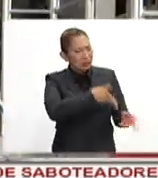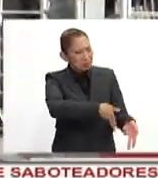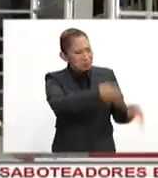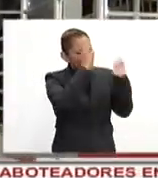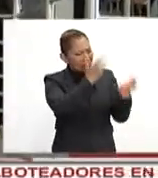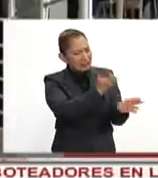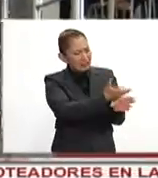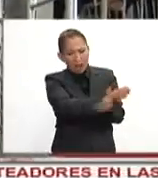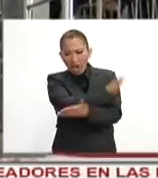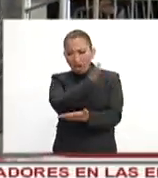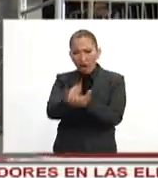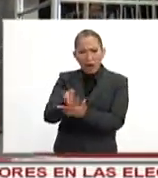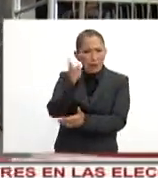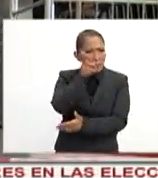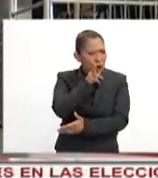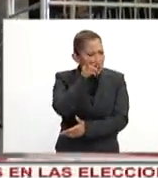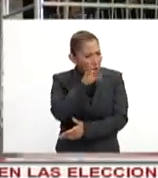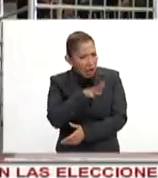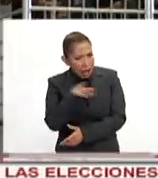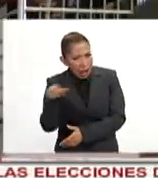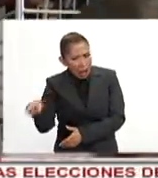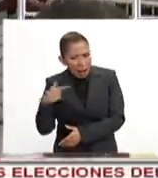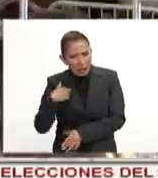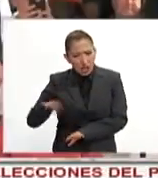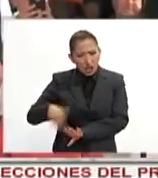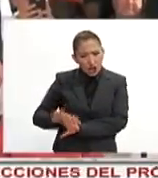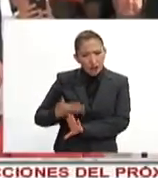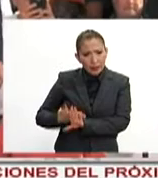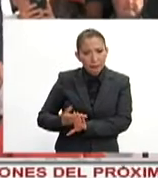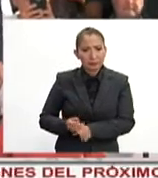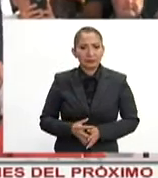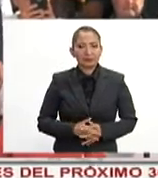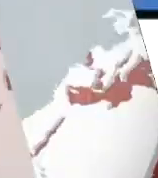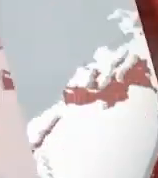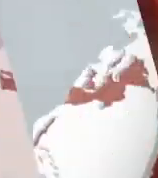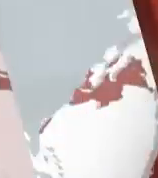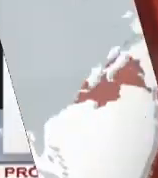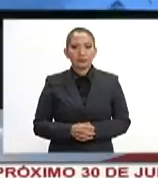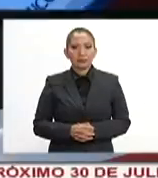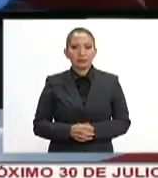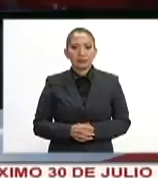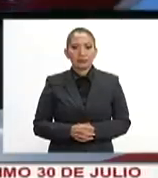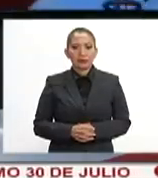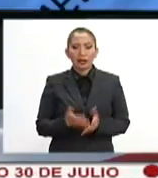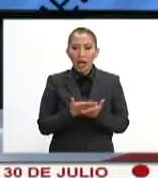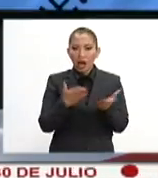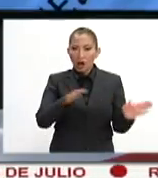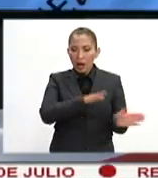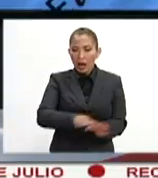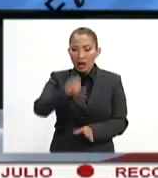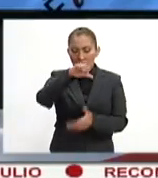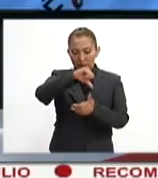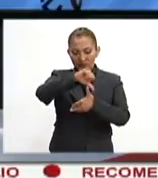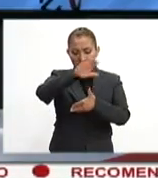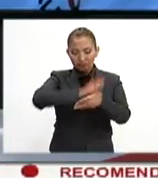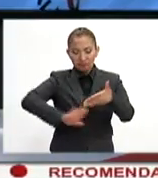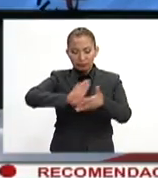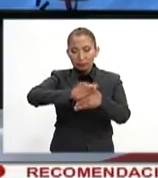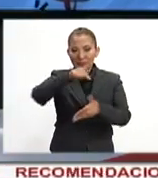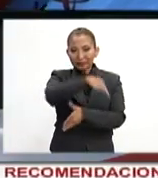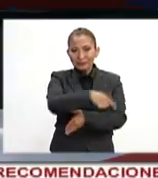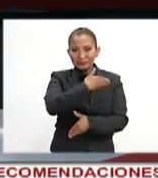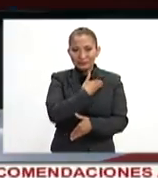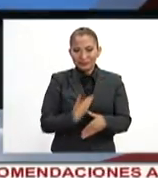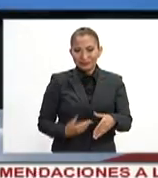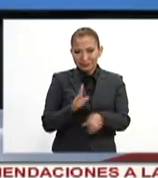americanos no tienen ninguna prueba de las acusaciones. Vámonos hasta Sudamérica porque allá el